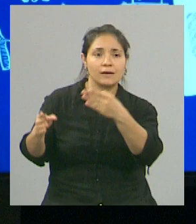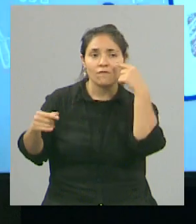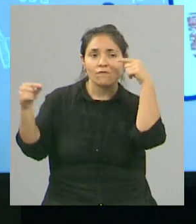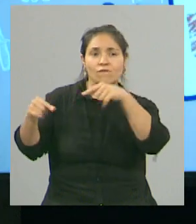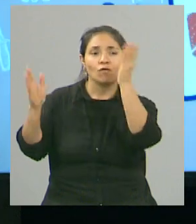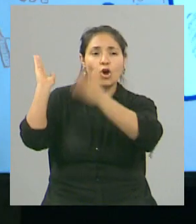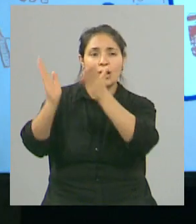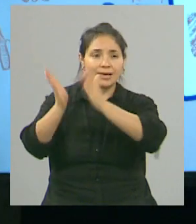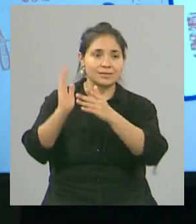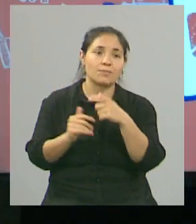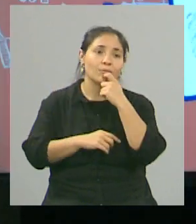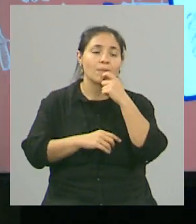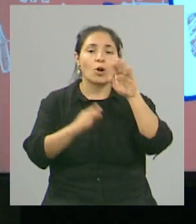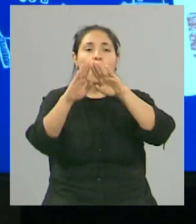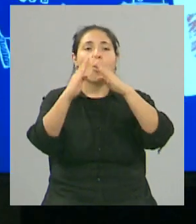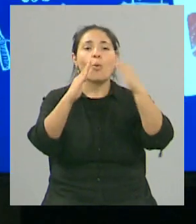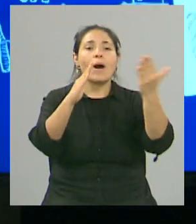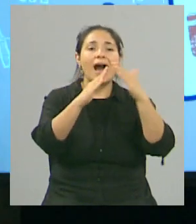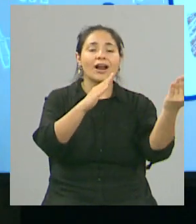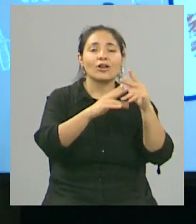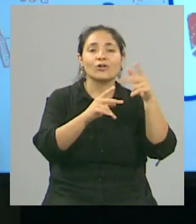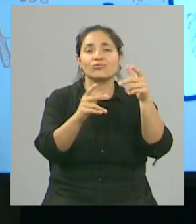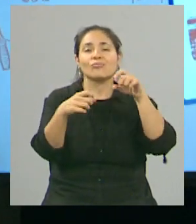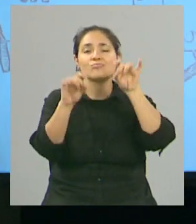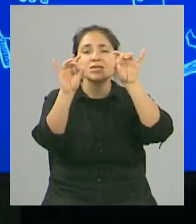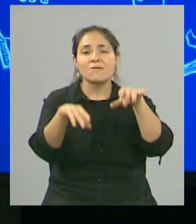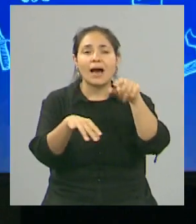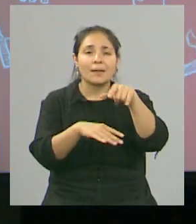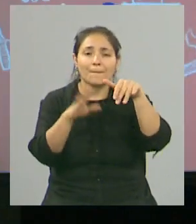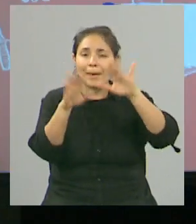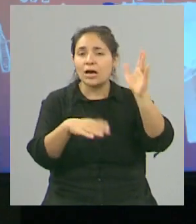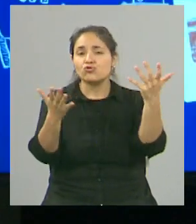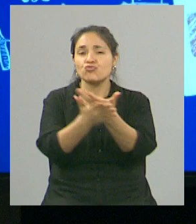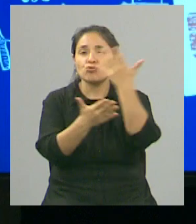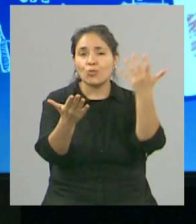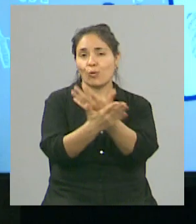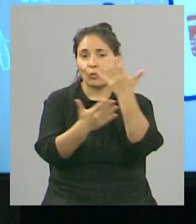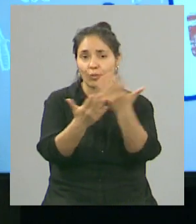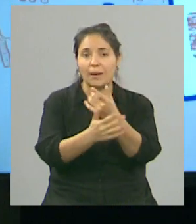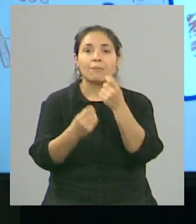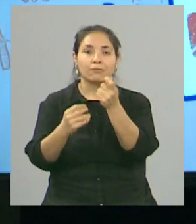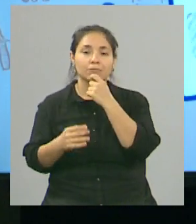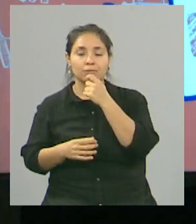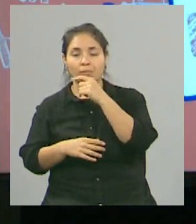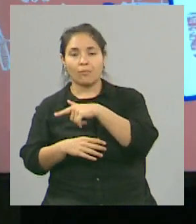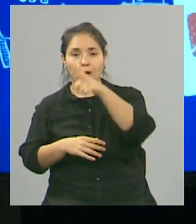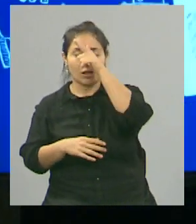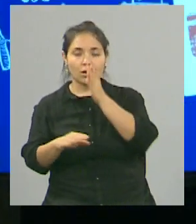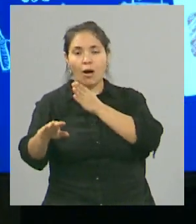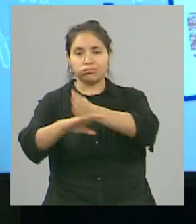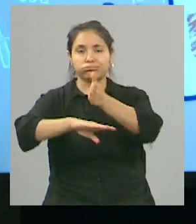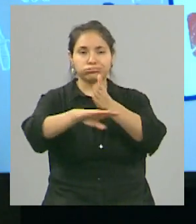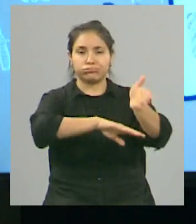populares son los lugares que más están asediados por el tipo de violencia, porque ya sean los allanamientos o los operativos,